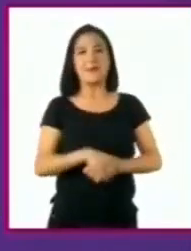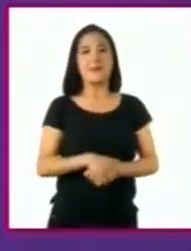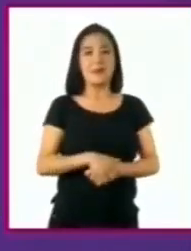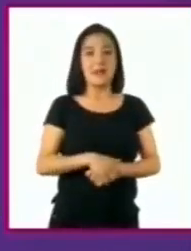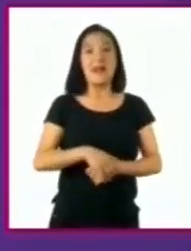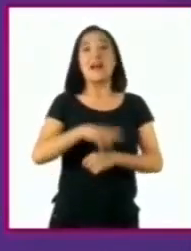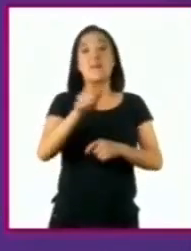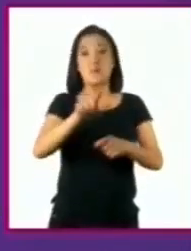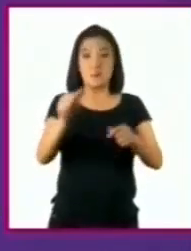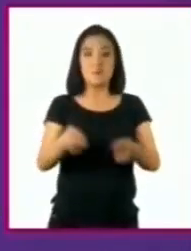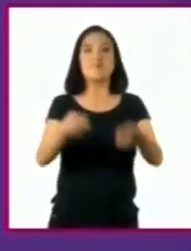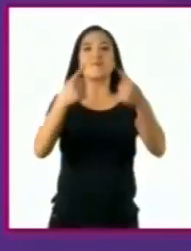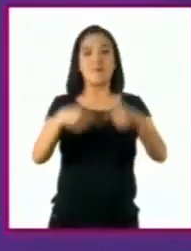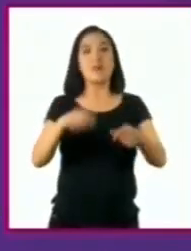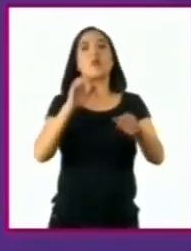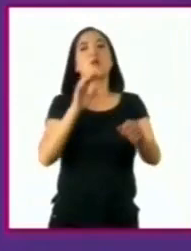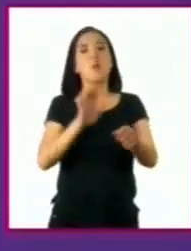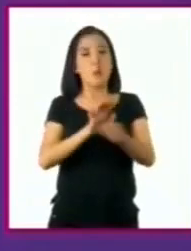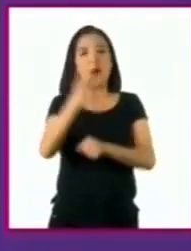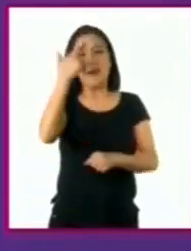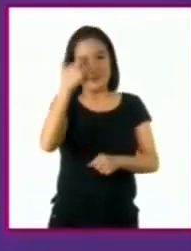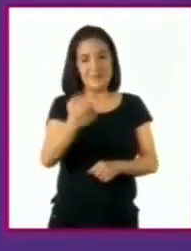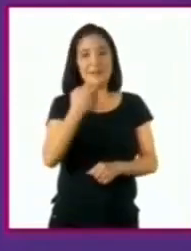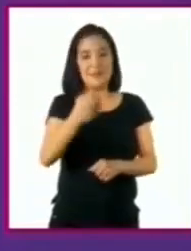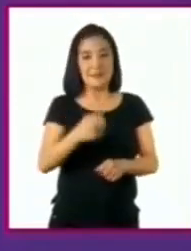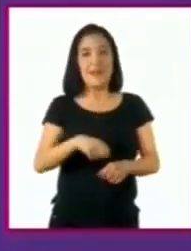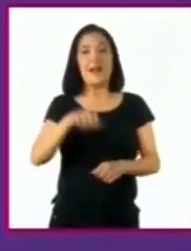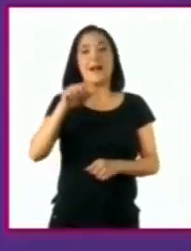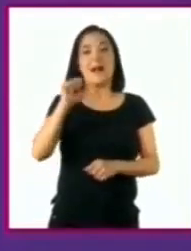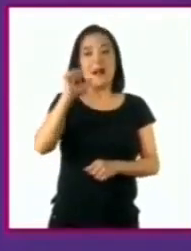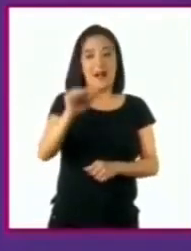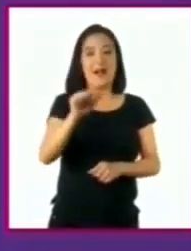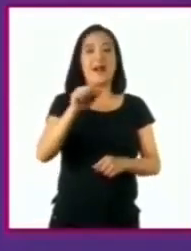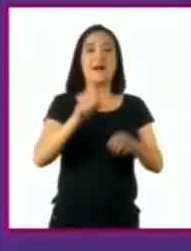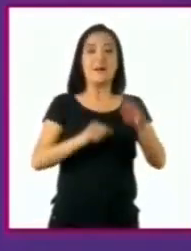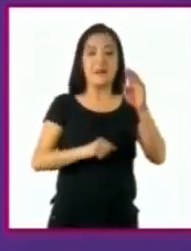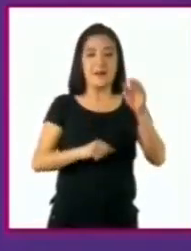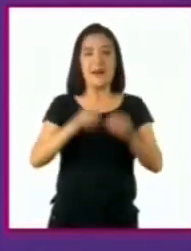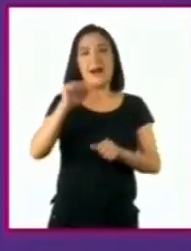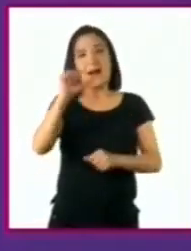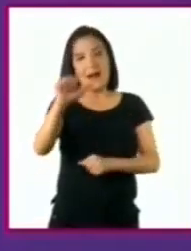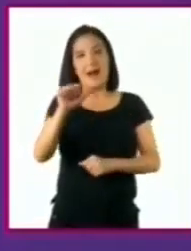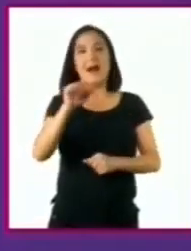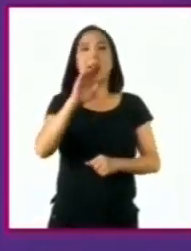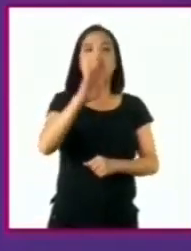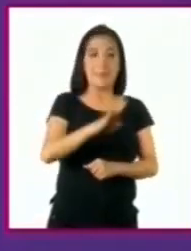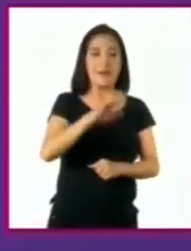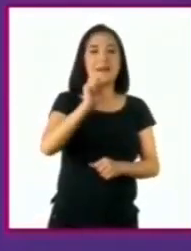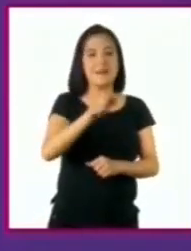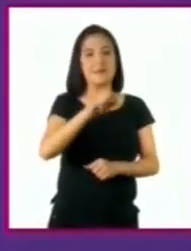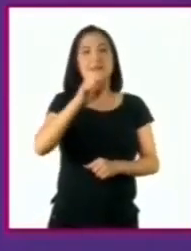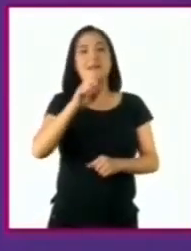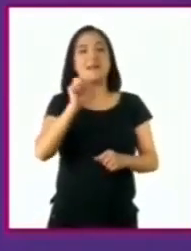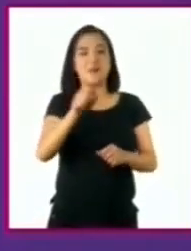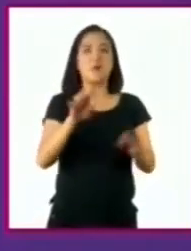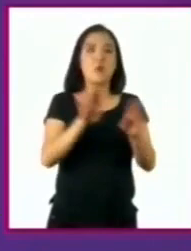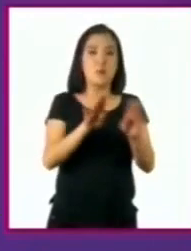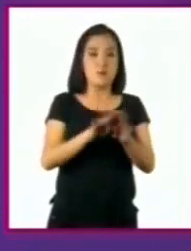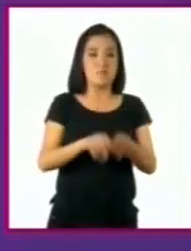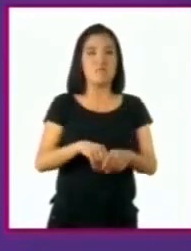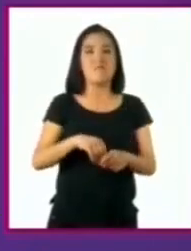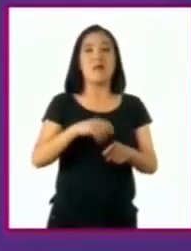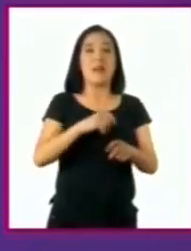son iguales a la razón de los lados AD y AB. El inverso del teorema de Tales garantiza que los